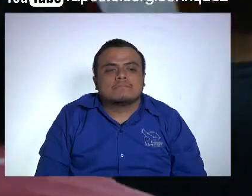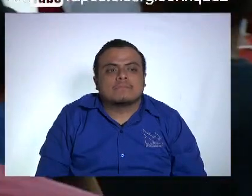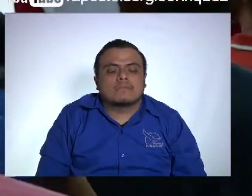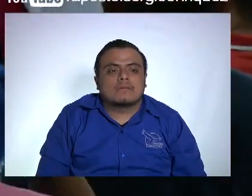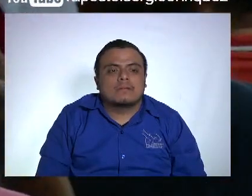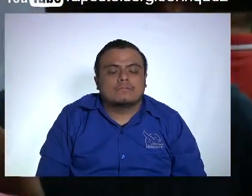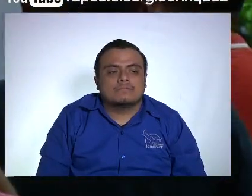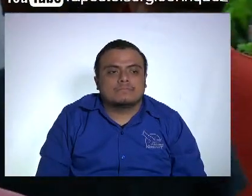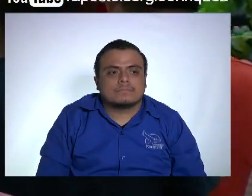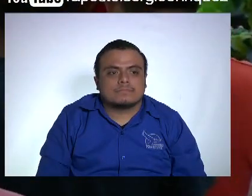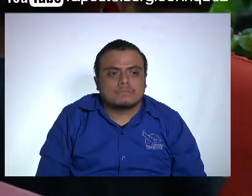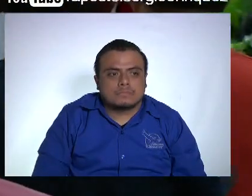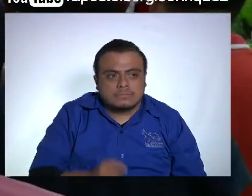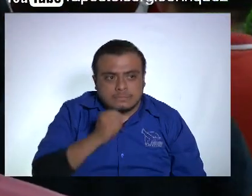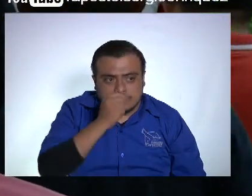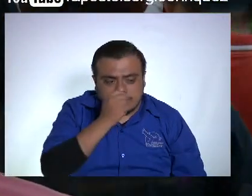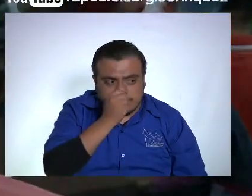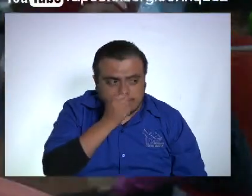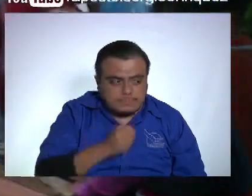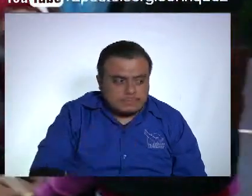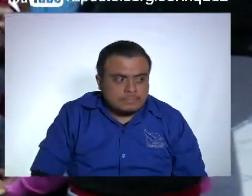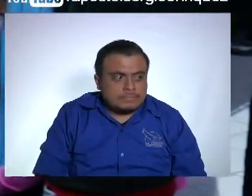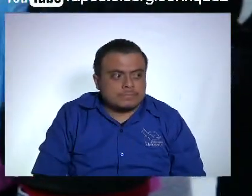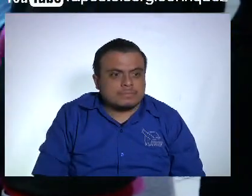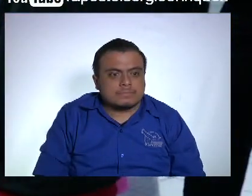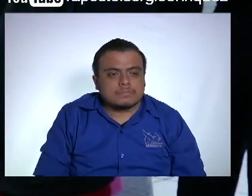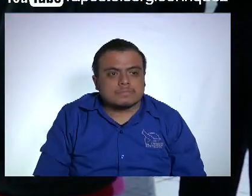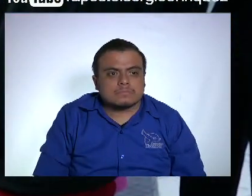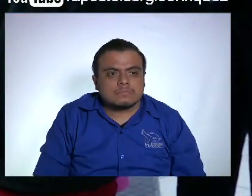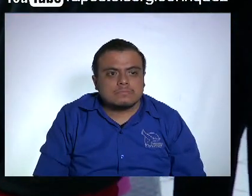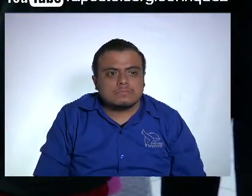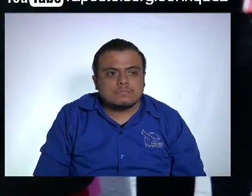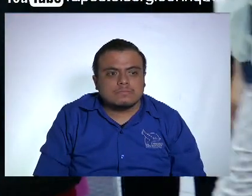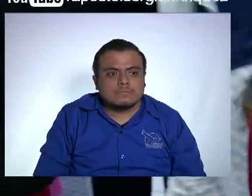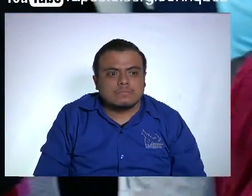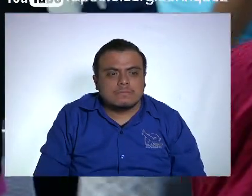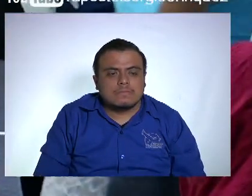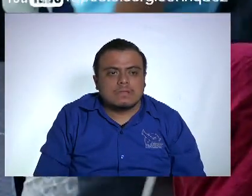Oh, Rabastaira, bienvenidos, hermanos, bienvenidos a esta casa.